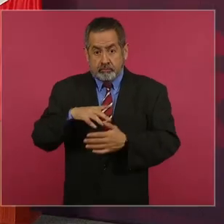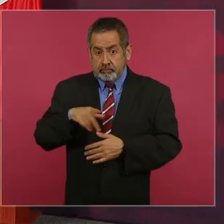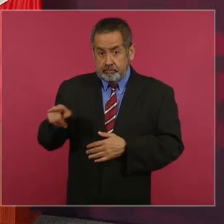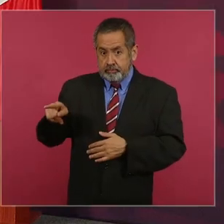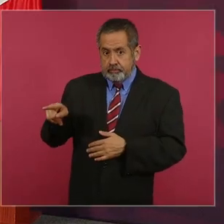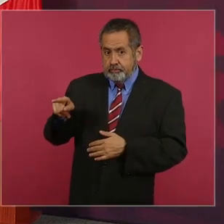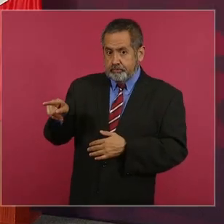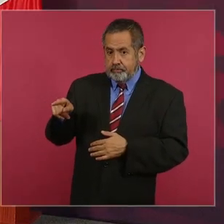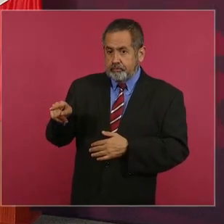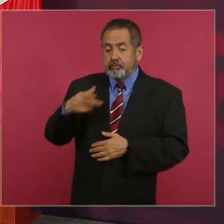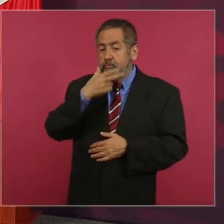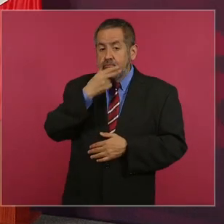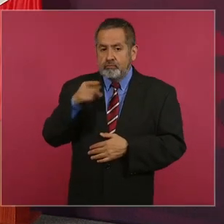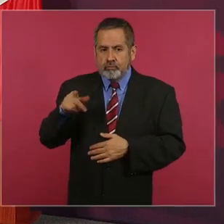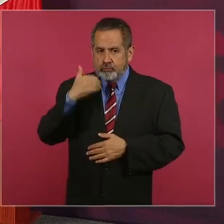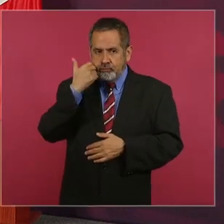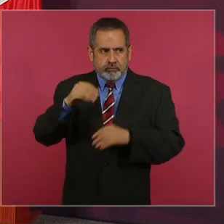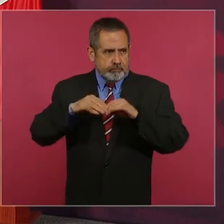Andrés,